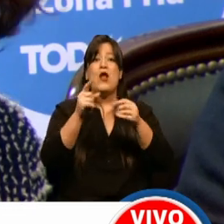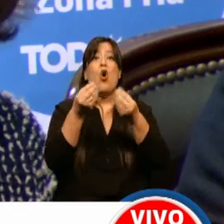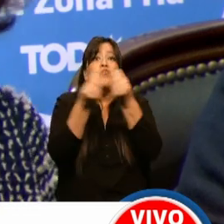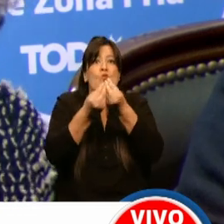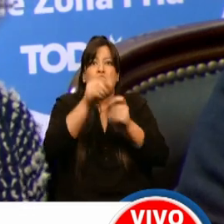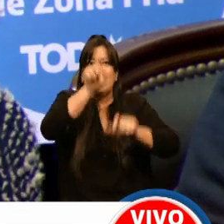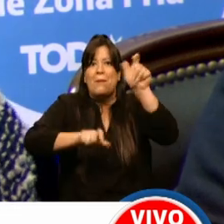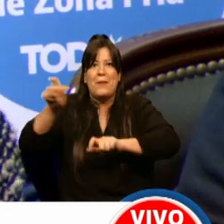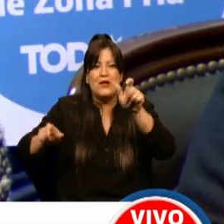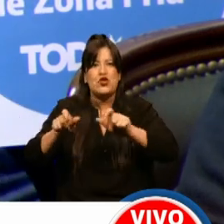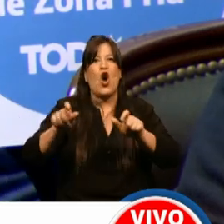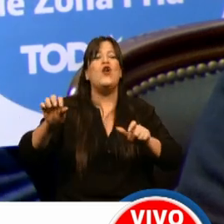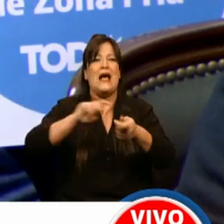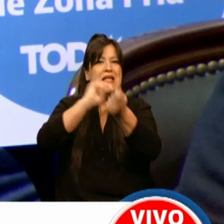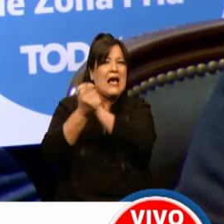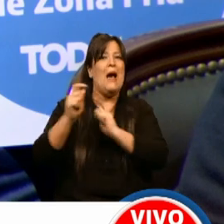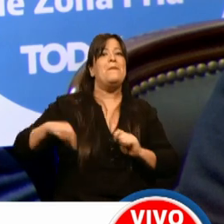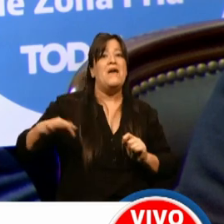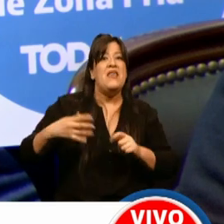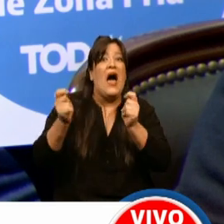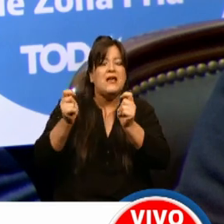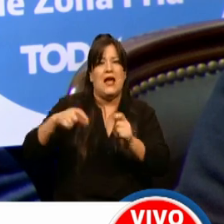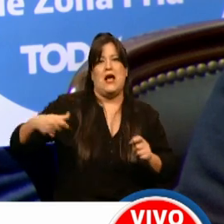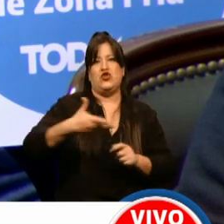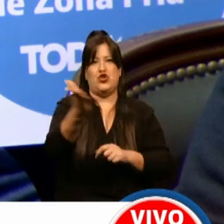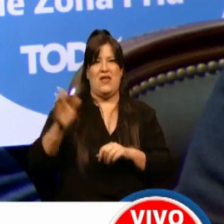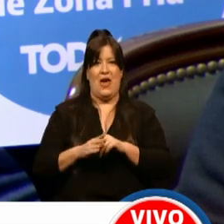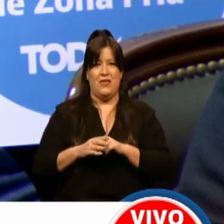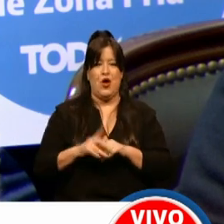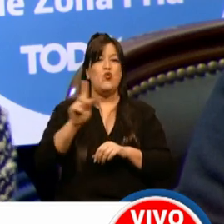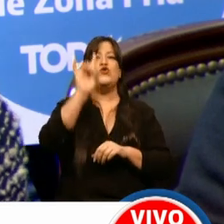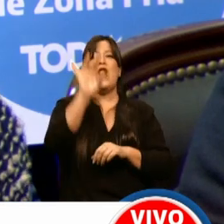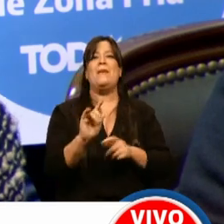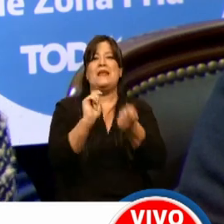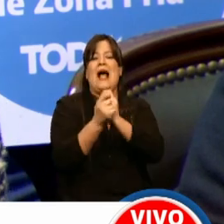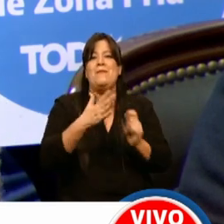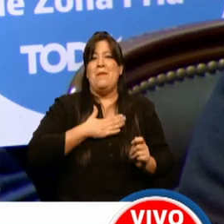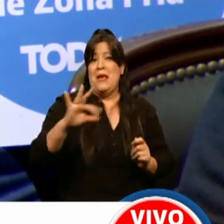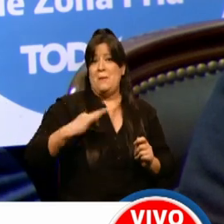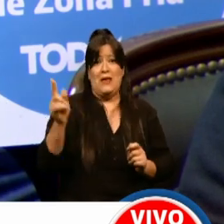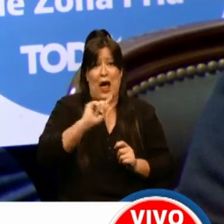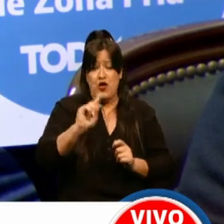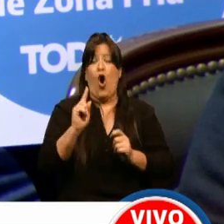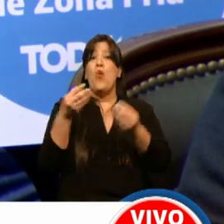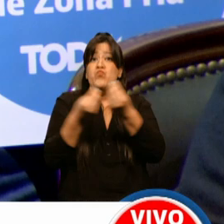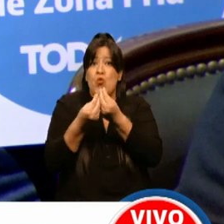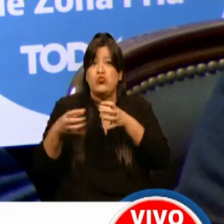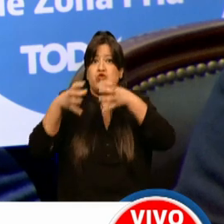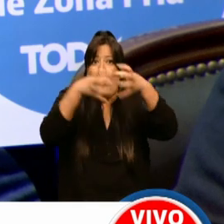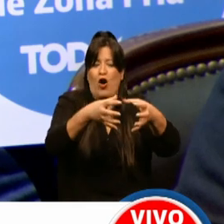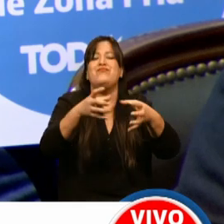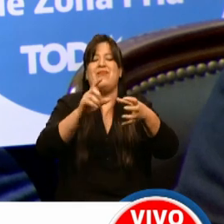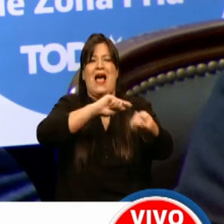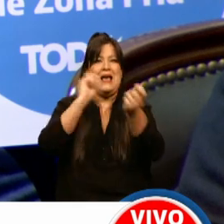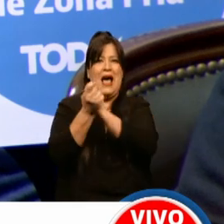trabajo le cambian la vida a la sociedad obviamente que con el cupo no alcanza tiene un valor importante